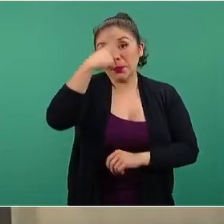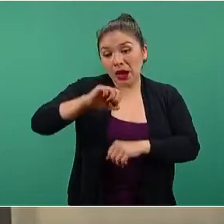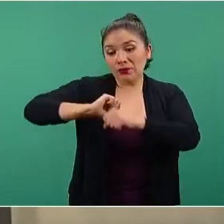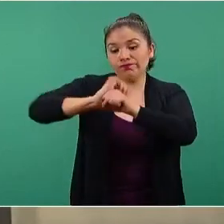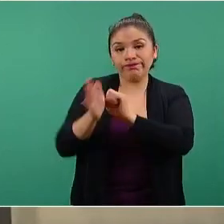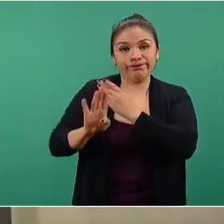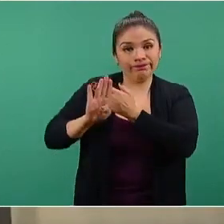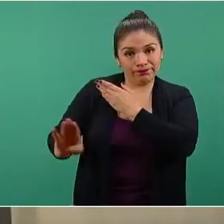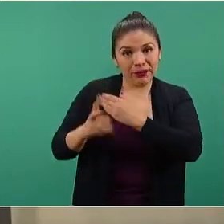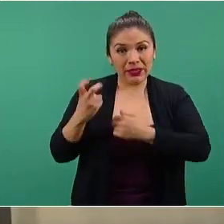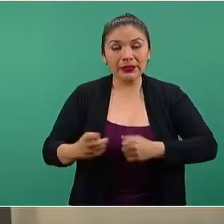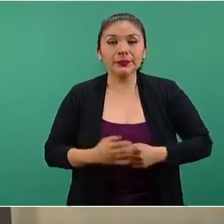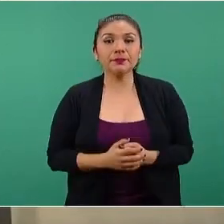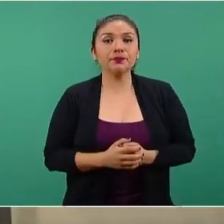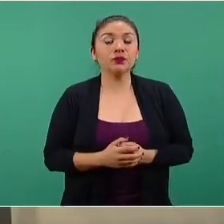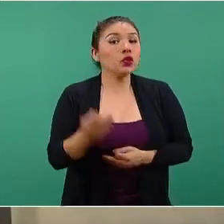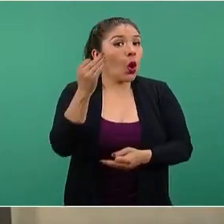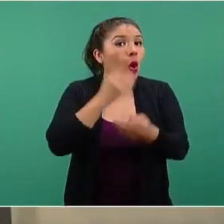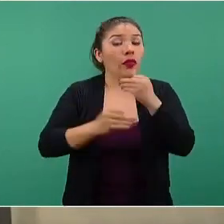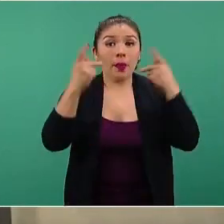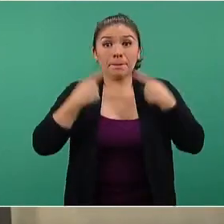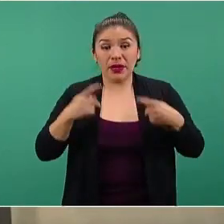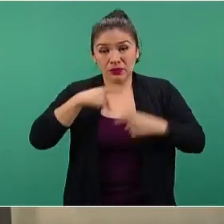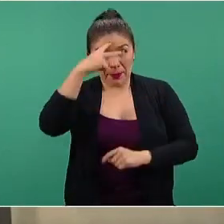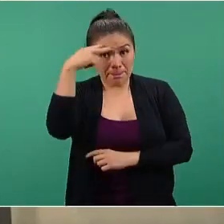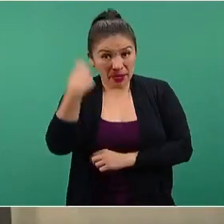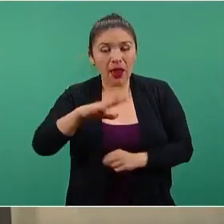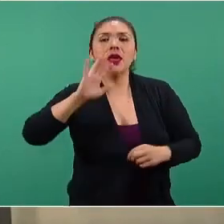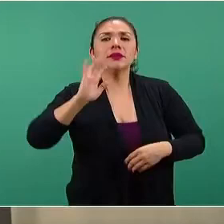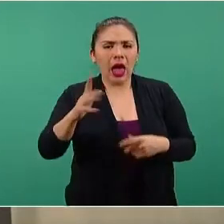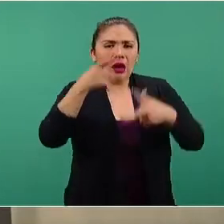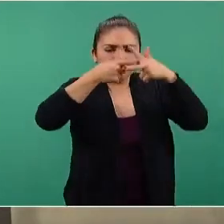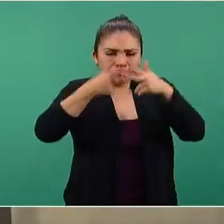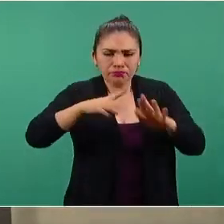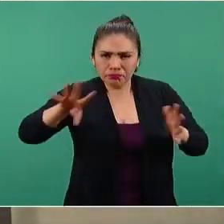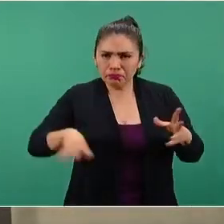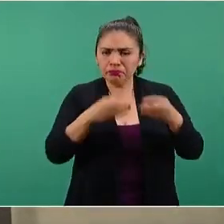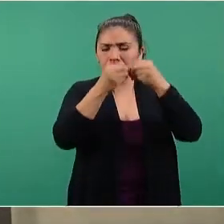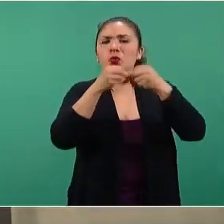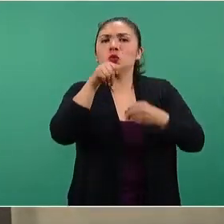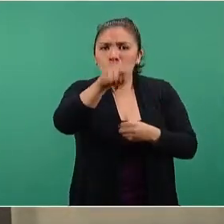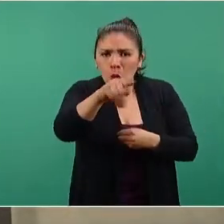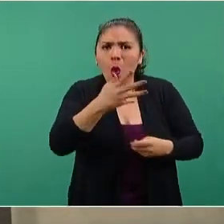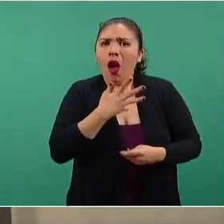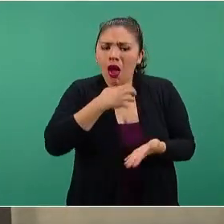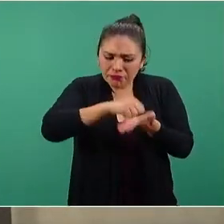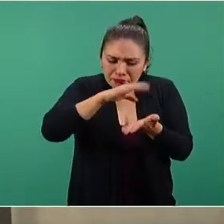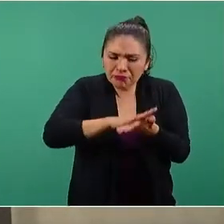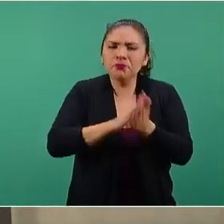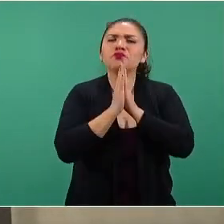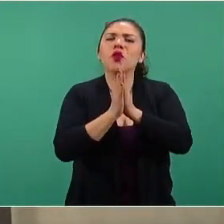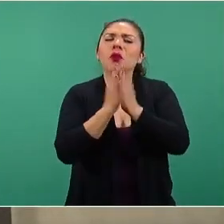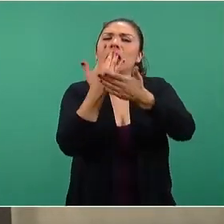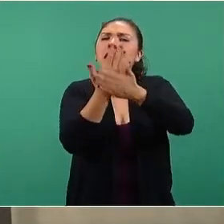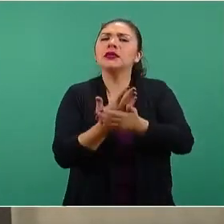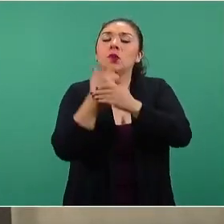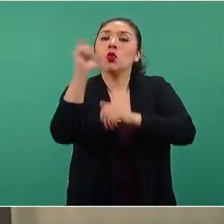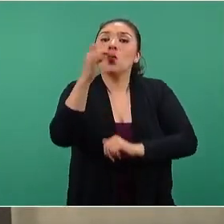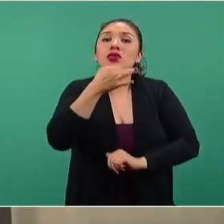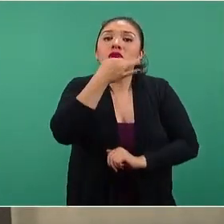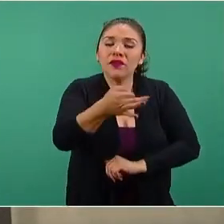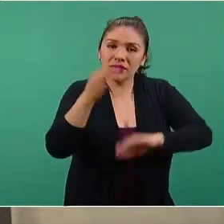propósitos epidemiológicos. Toda la población mexicana ha sido considerada, usted está considerado, por favor, espere su